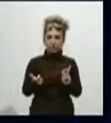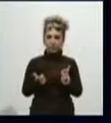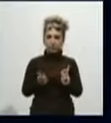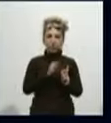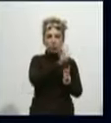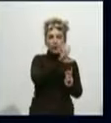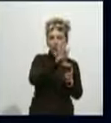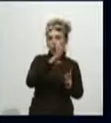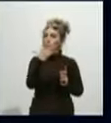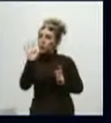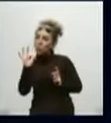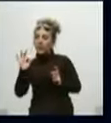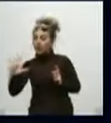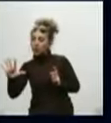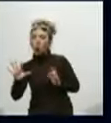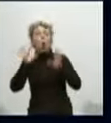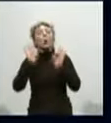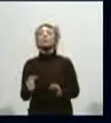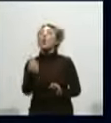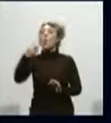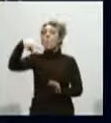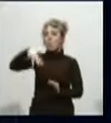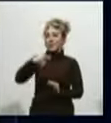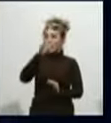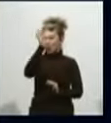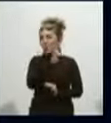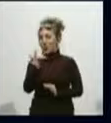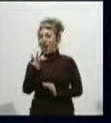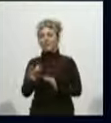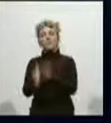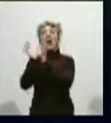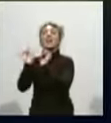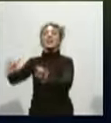45, 50, 5, un metro, justito. Se van para adentro el alemán.